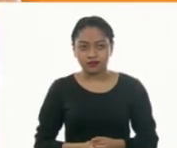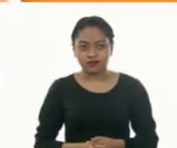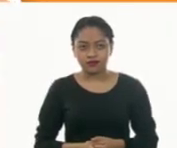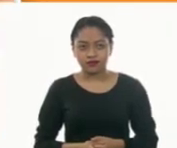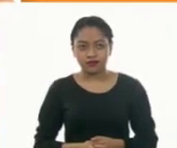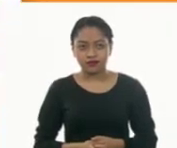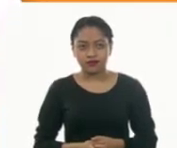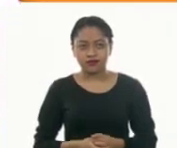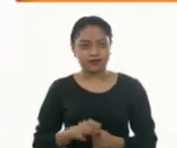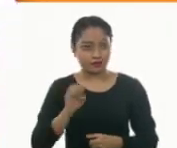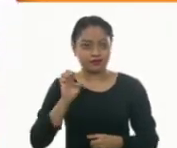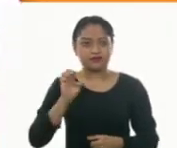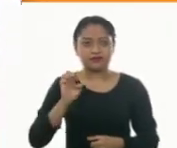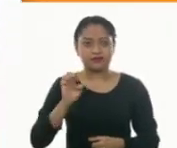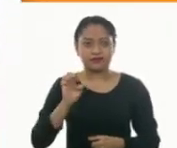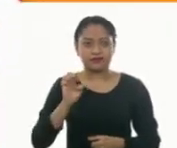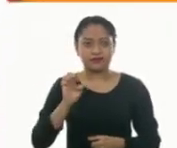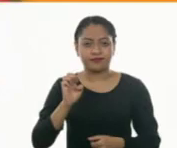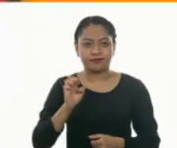E.